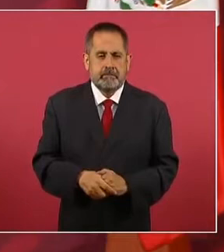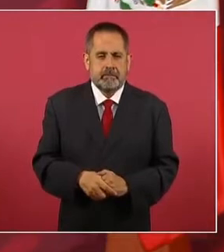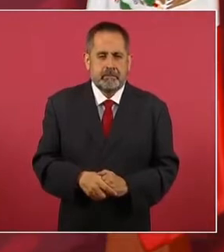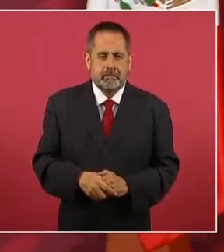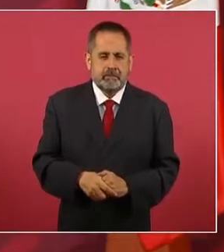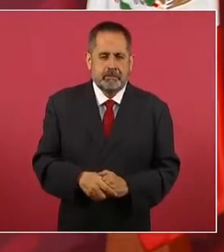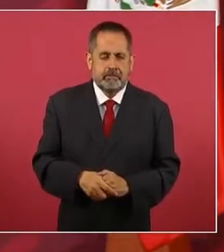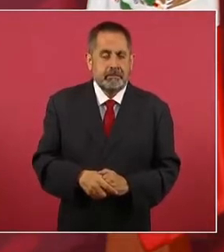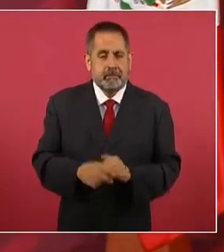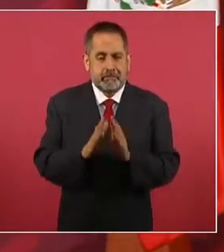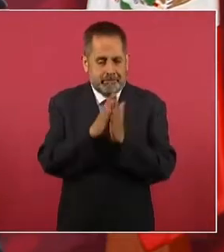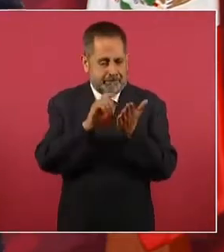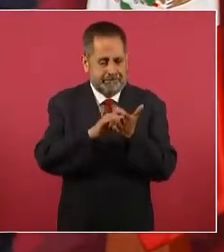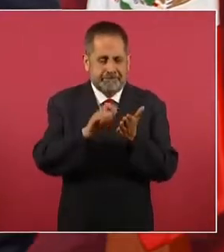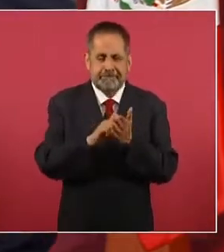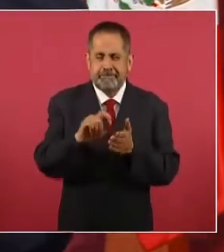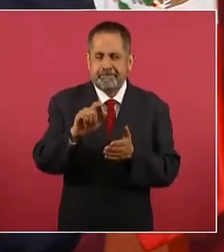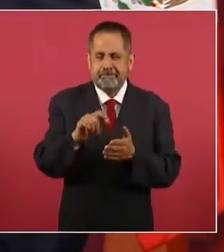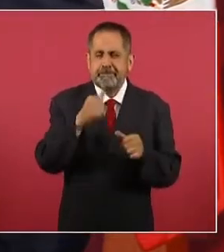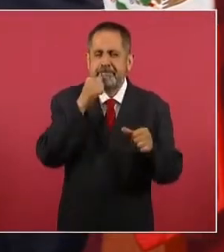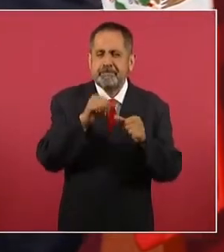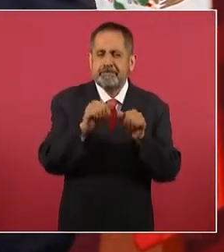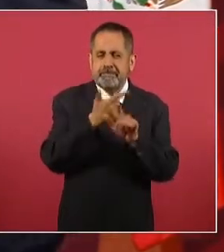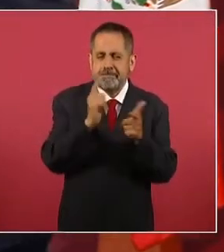Letras libres, híjole,